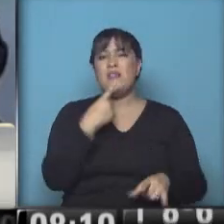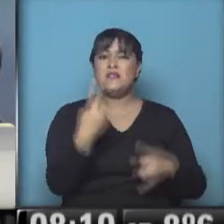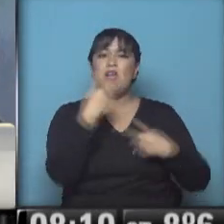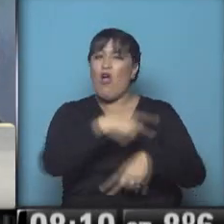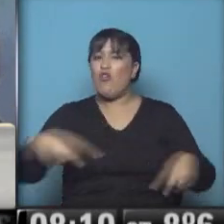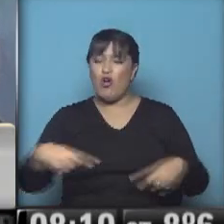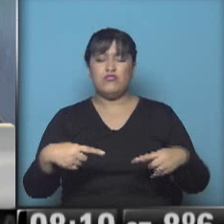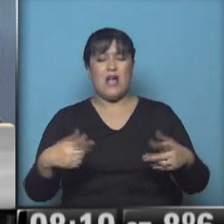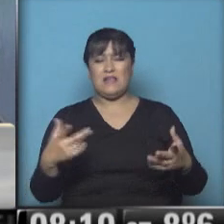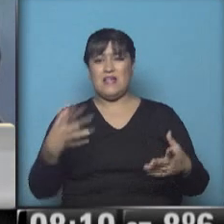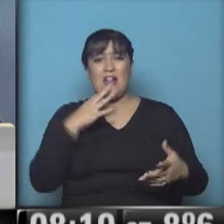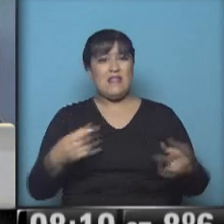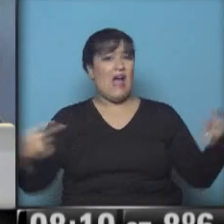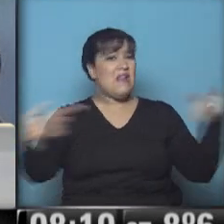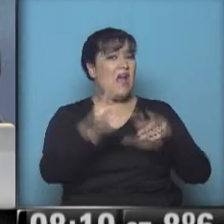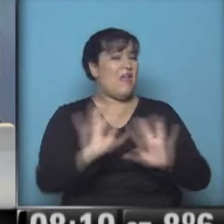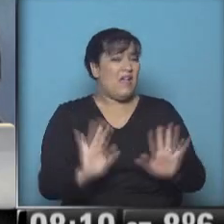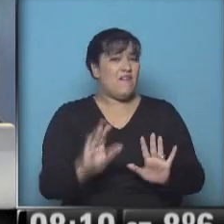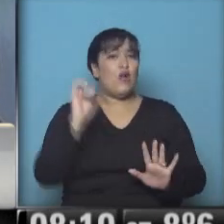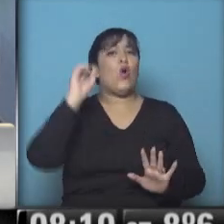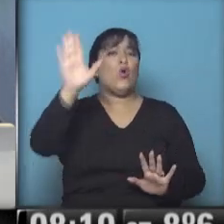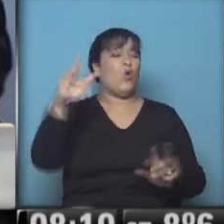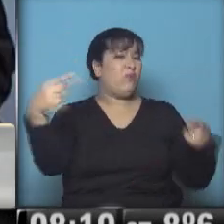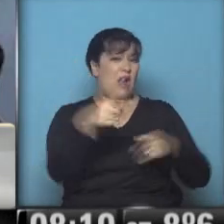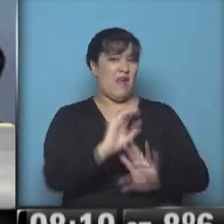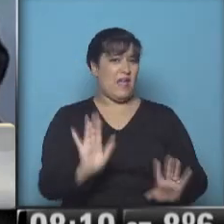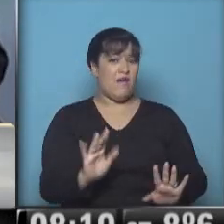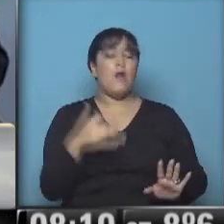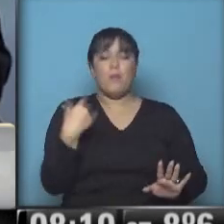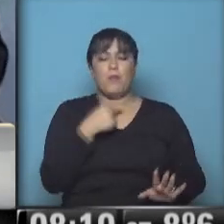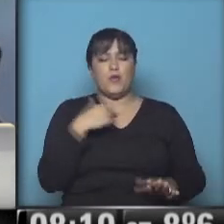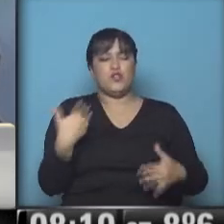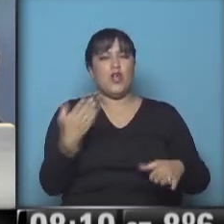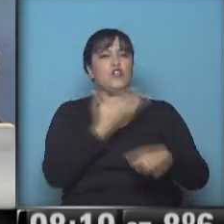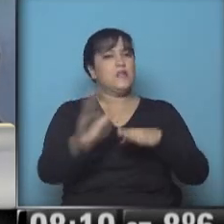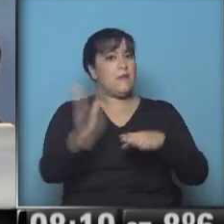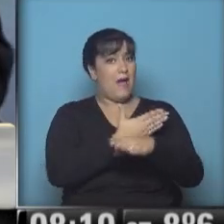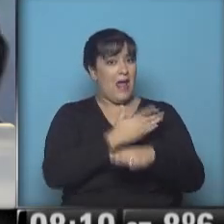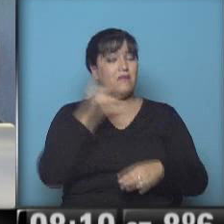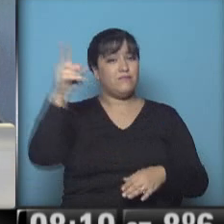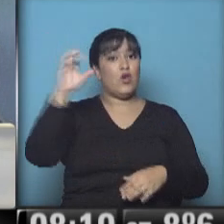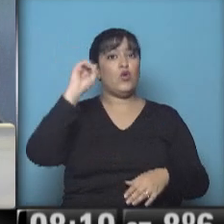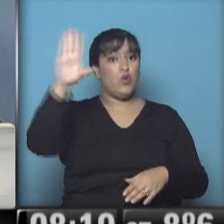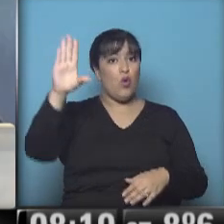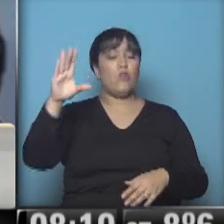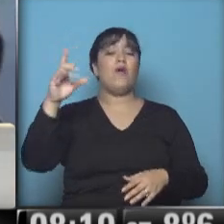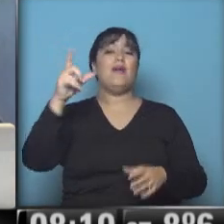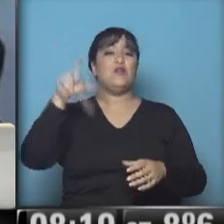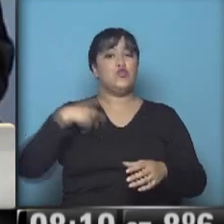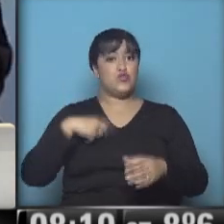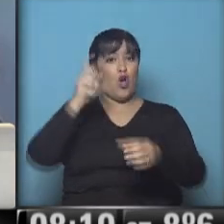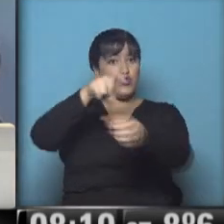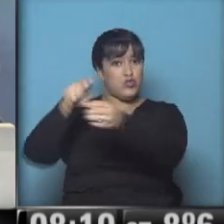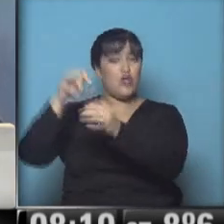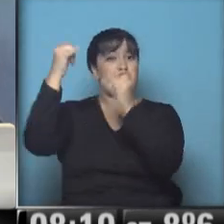que tiene nada que ver con la vida institucional del club por lo tanto quiero separar eso porque una asociación sin fines de lucro que tiene socios est no